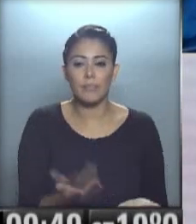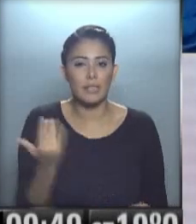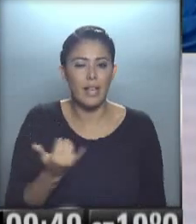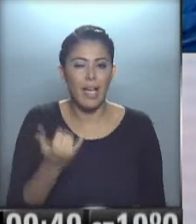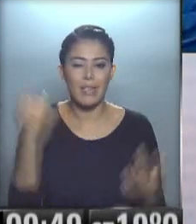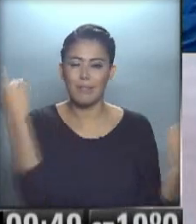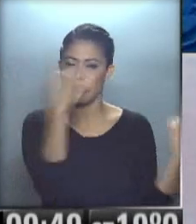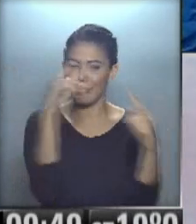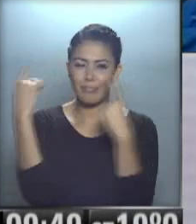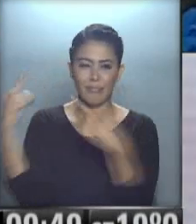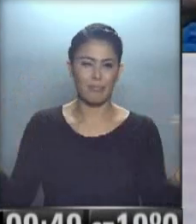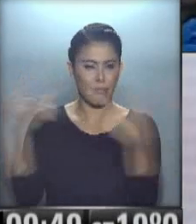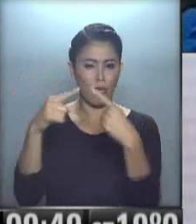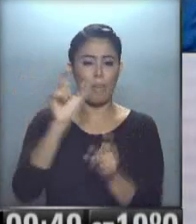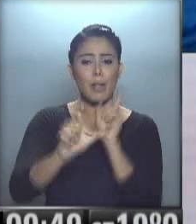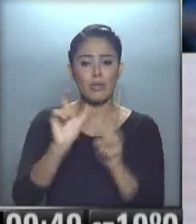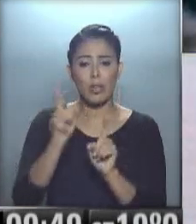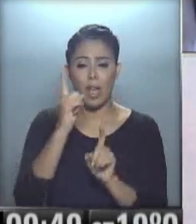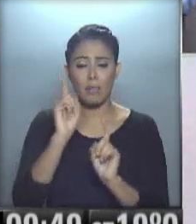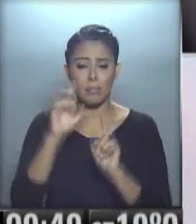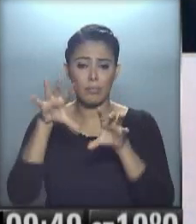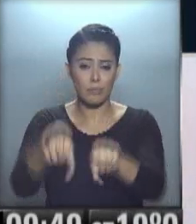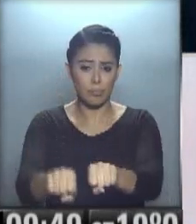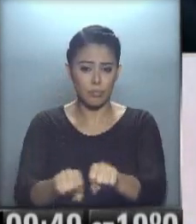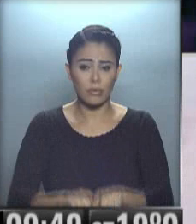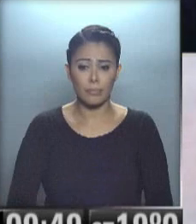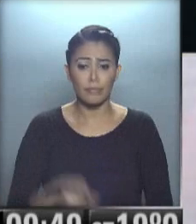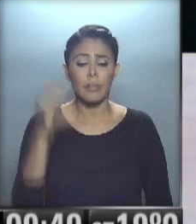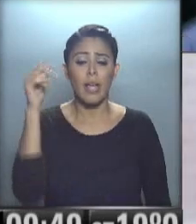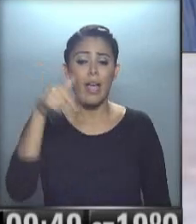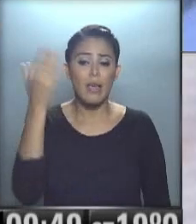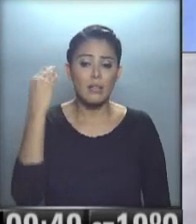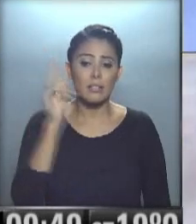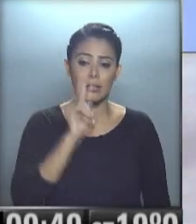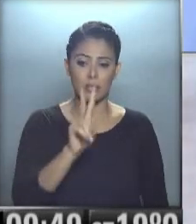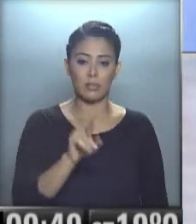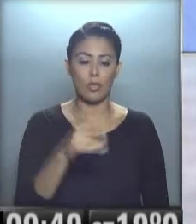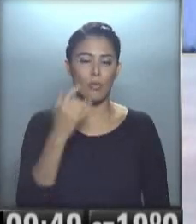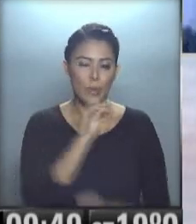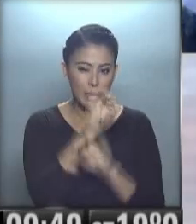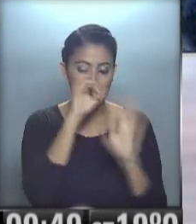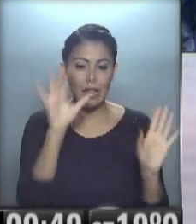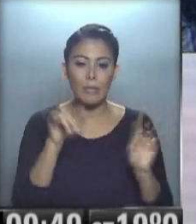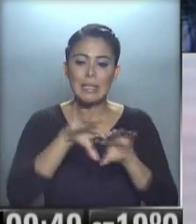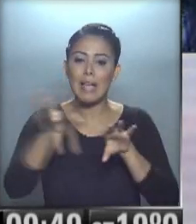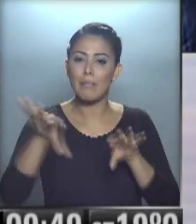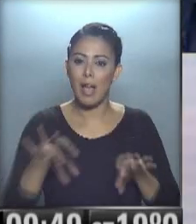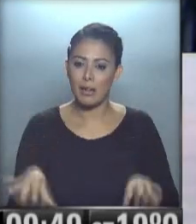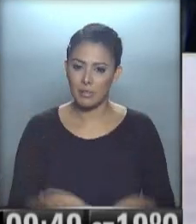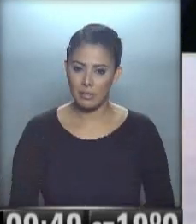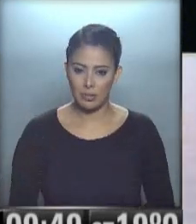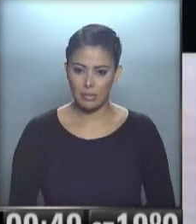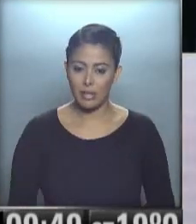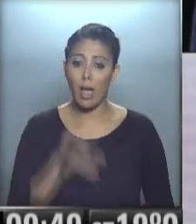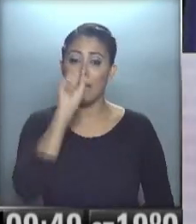hay diferencias entre los ocupantes. Ahí se estaba delineando muy bien y separando los que